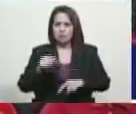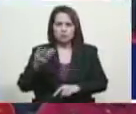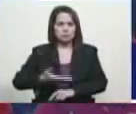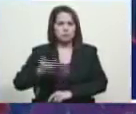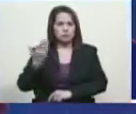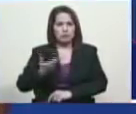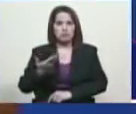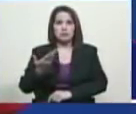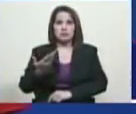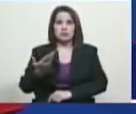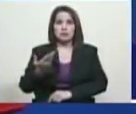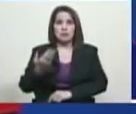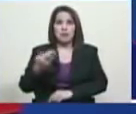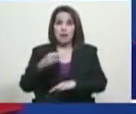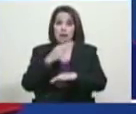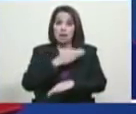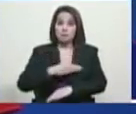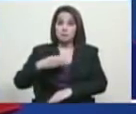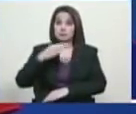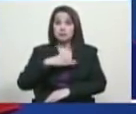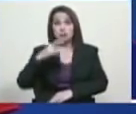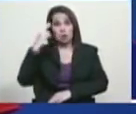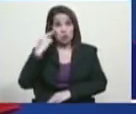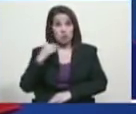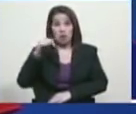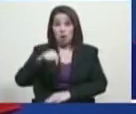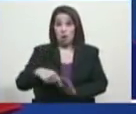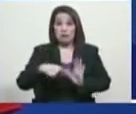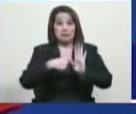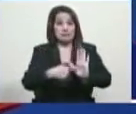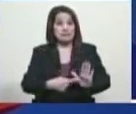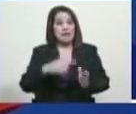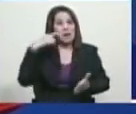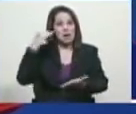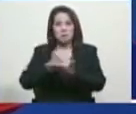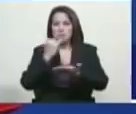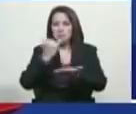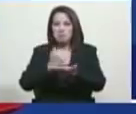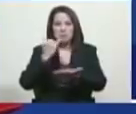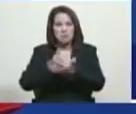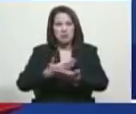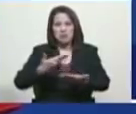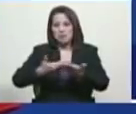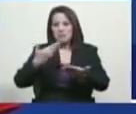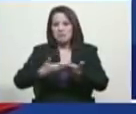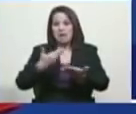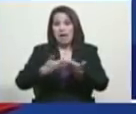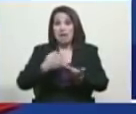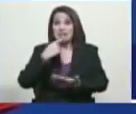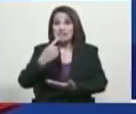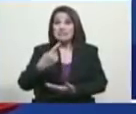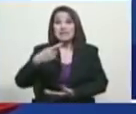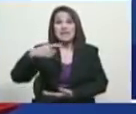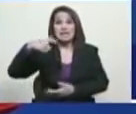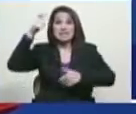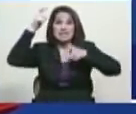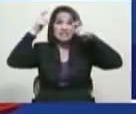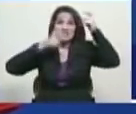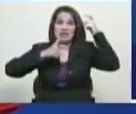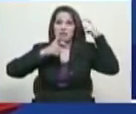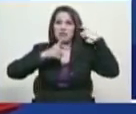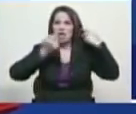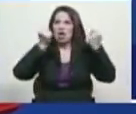La Misión Rivas hoy es, en esencia, la prueba más palpable de que Hugo Chávez siempre fue en contra de los